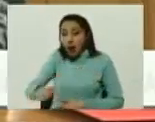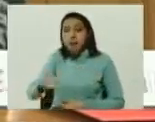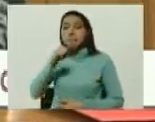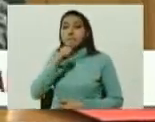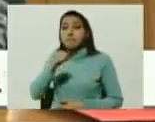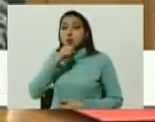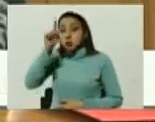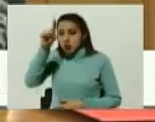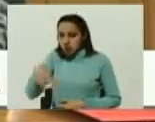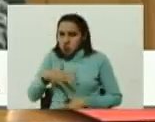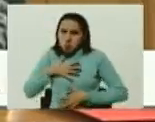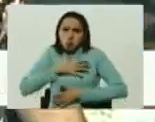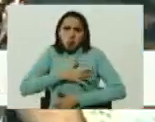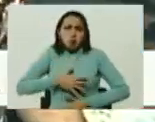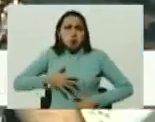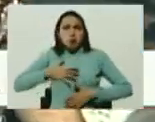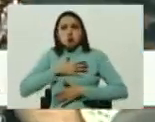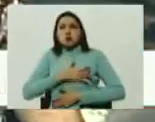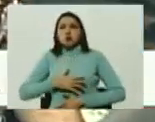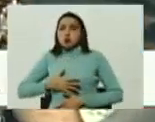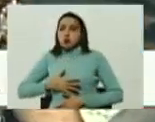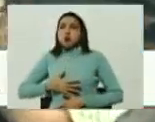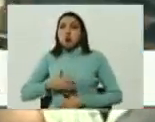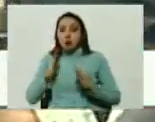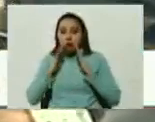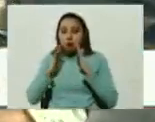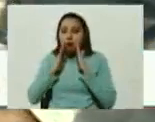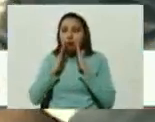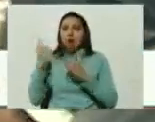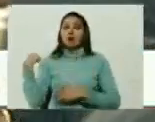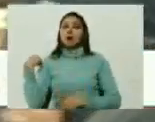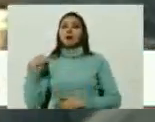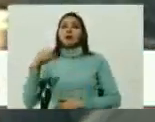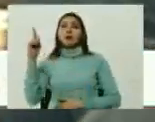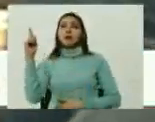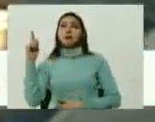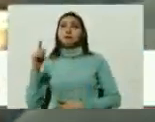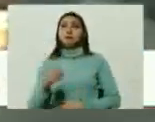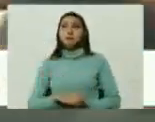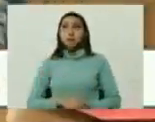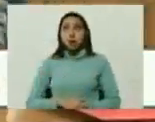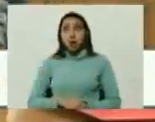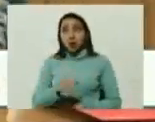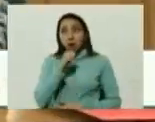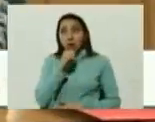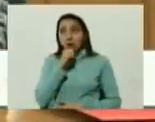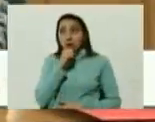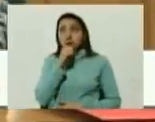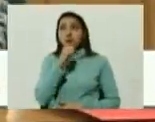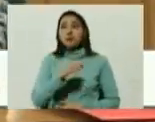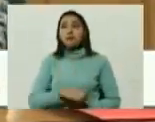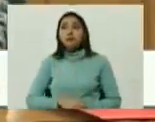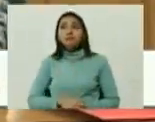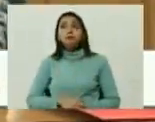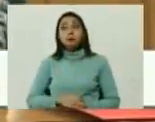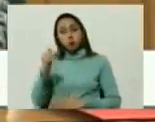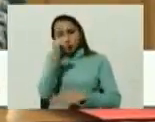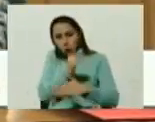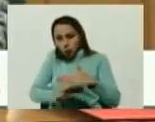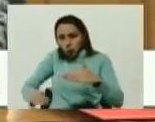el disfrute de las garantías sobre el envejecimiento activo saludable